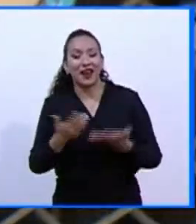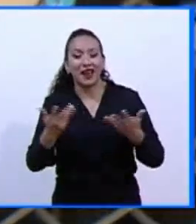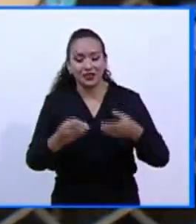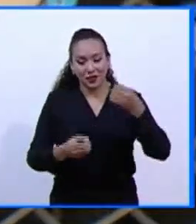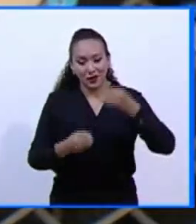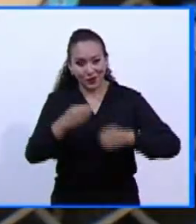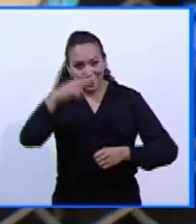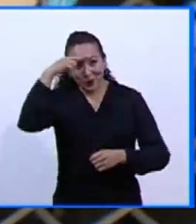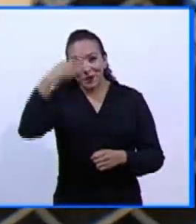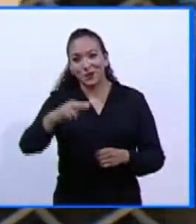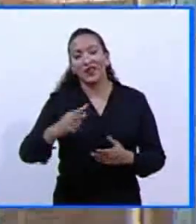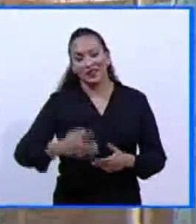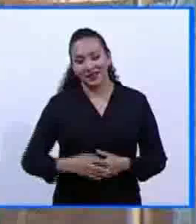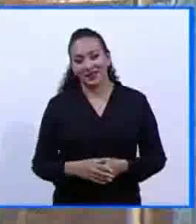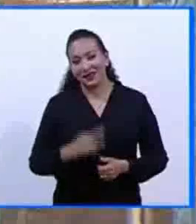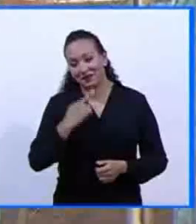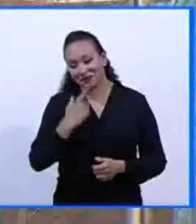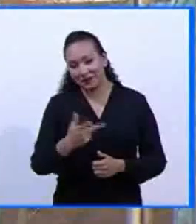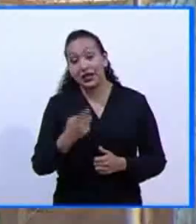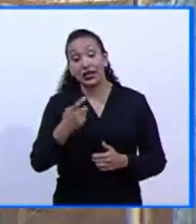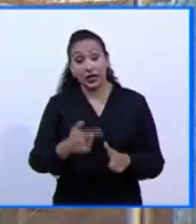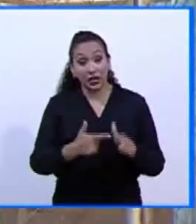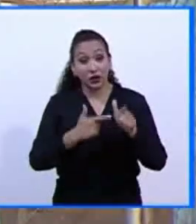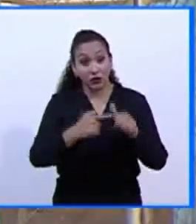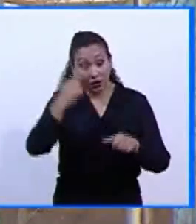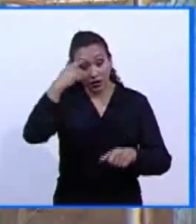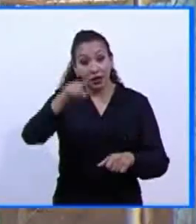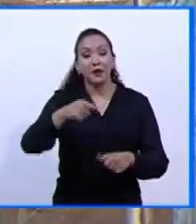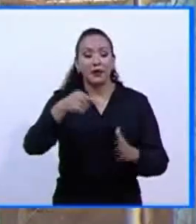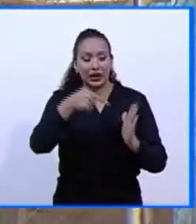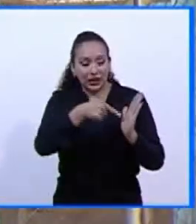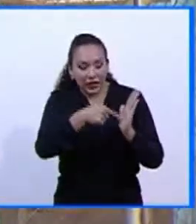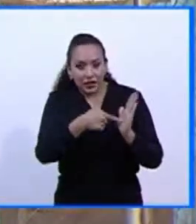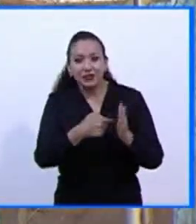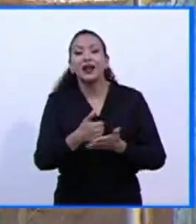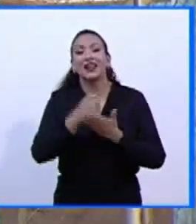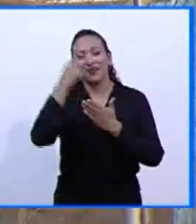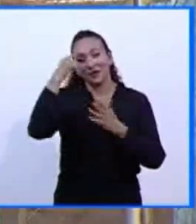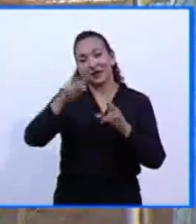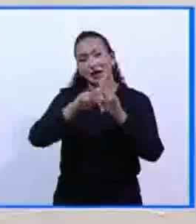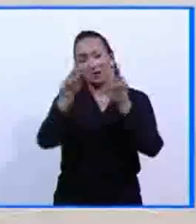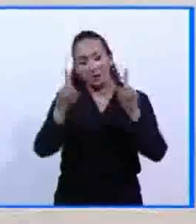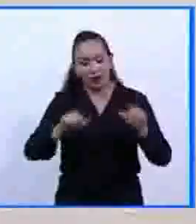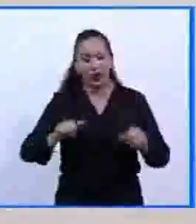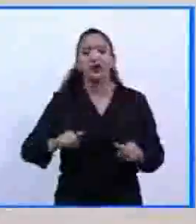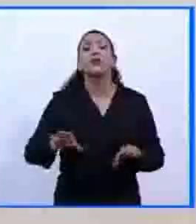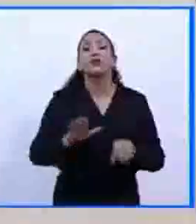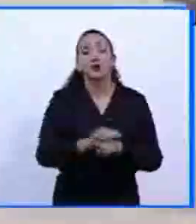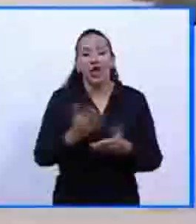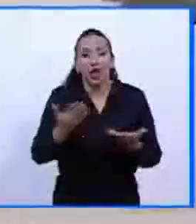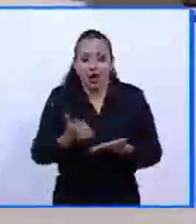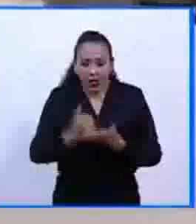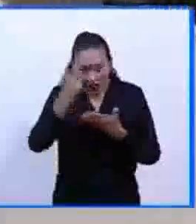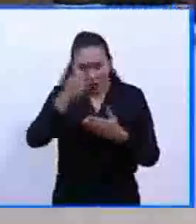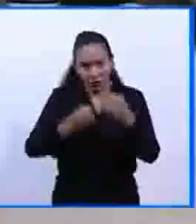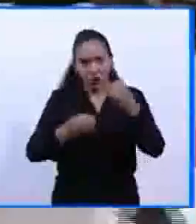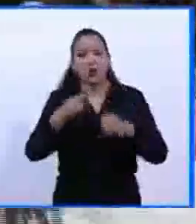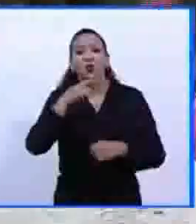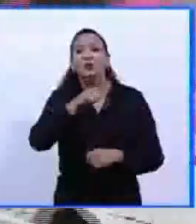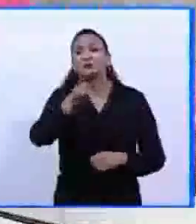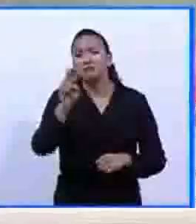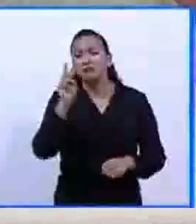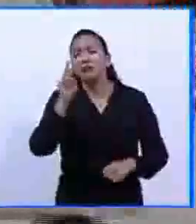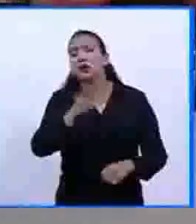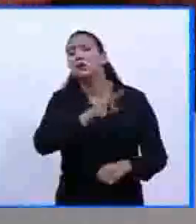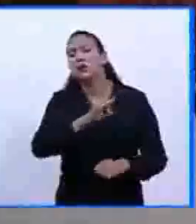jurídico mexicano y continúe contribuyendo como herramienta de paz social al brindar justicia pronta. Puede consultarlo